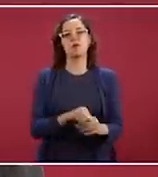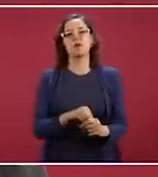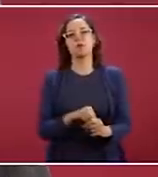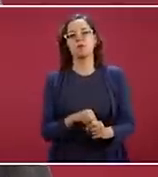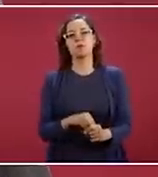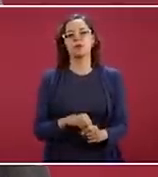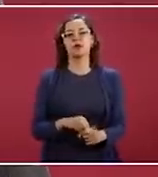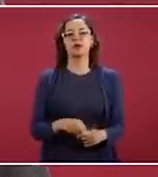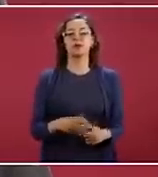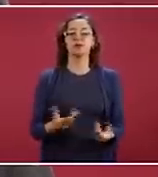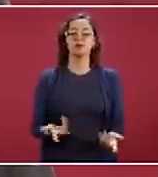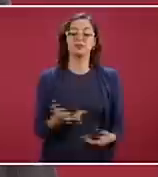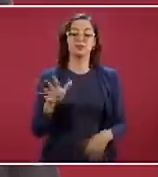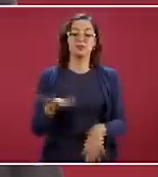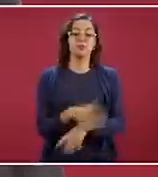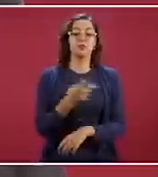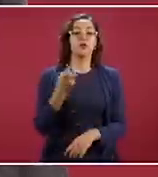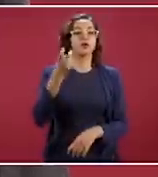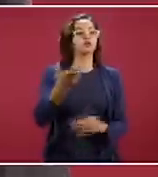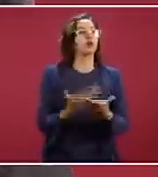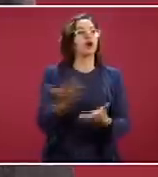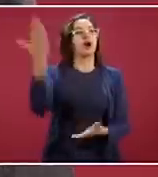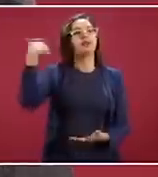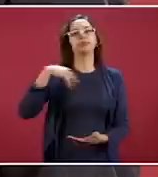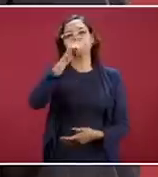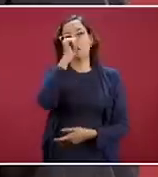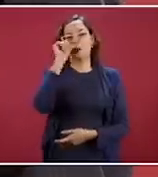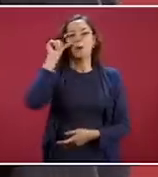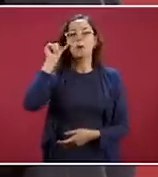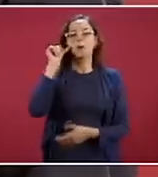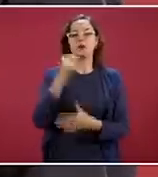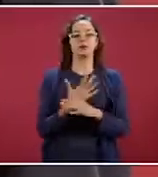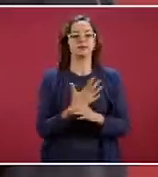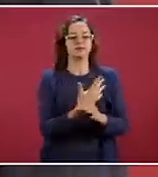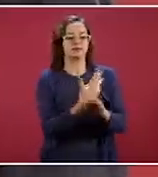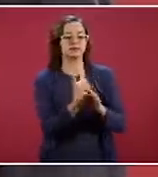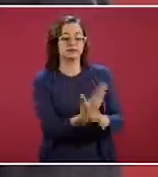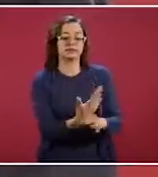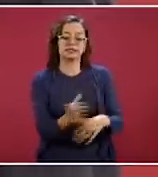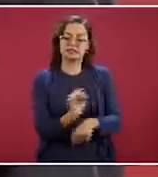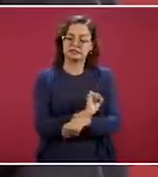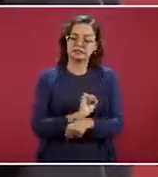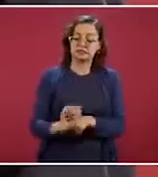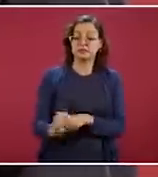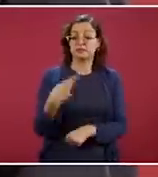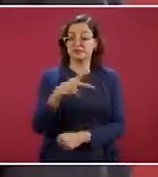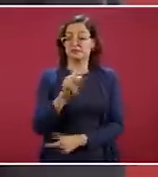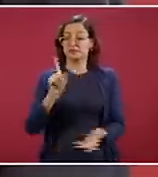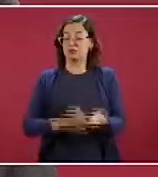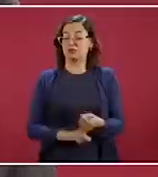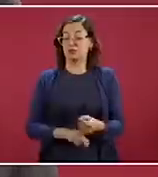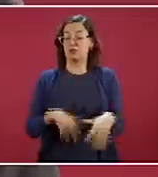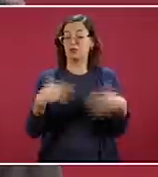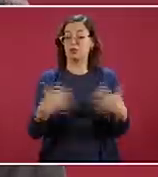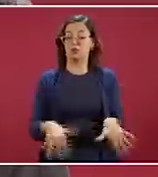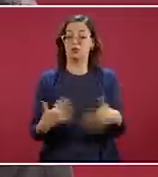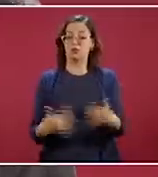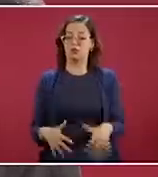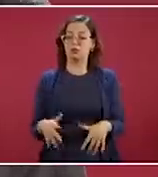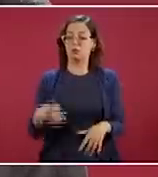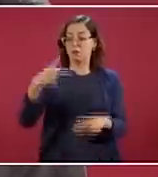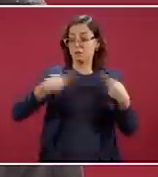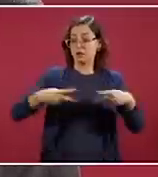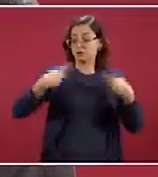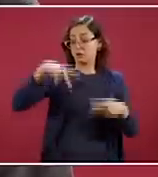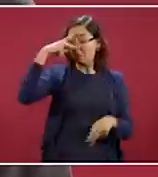Por eso Juárez decía de manera sencilla pero profunda, con el pueblo